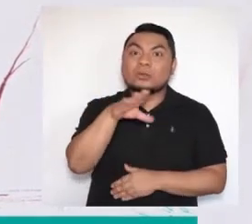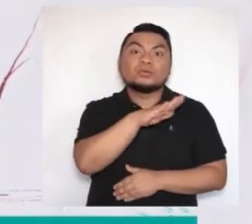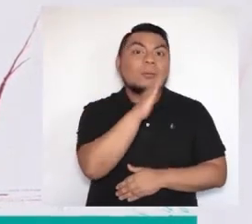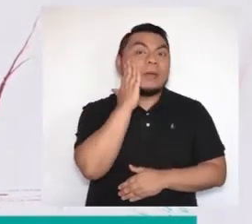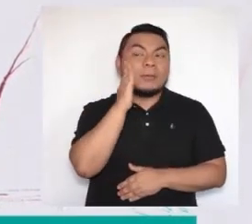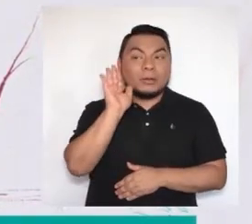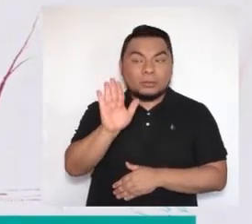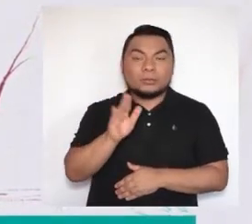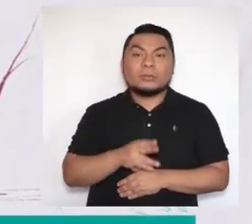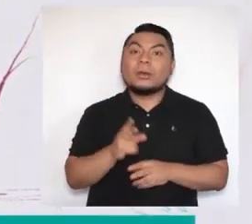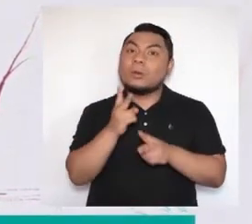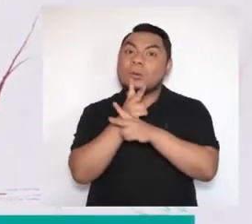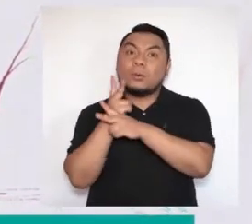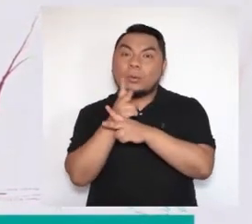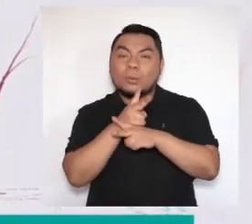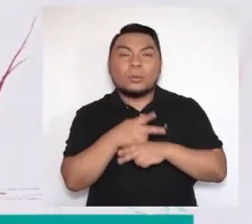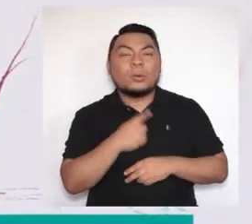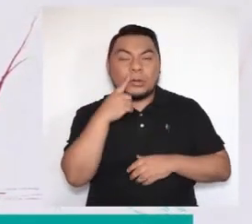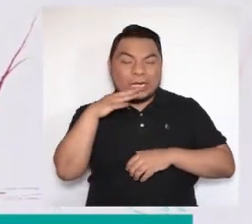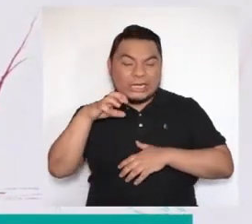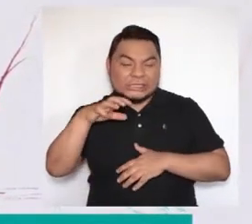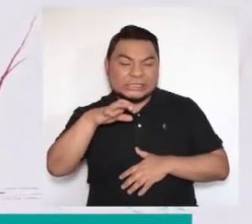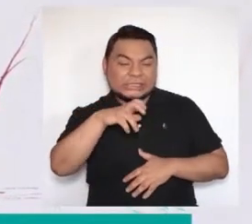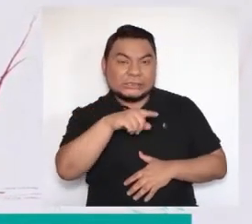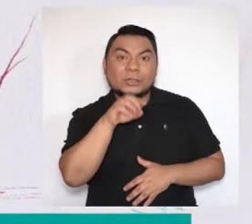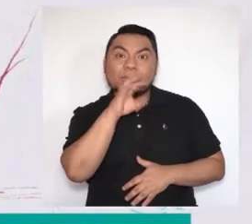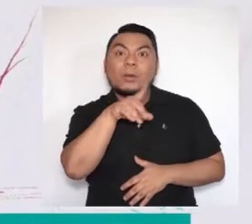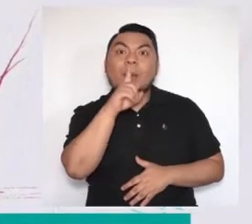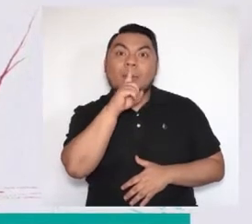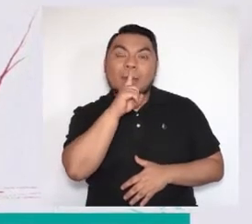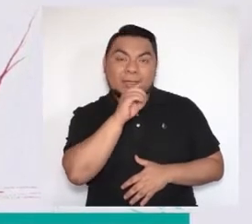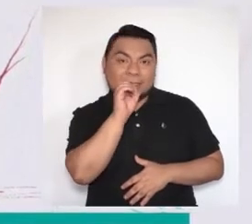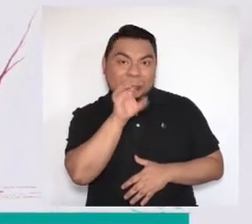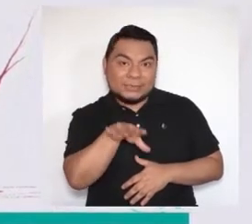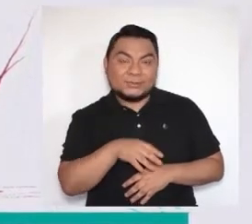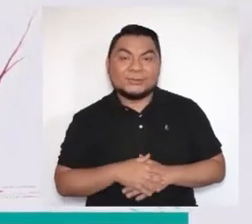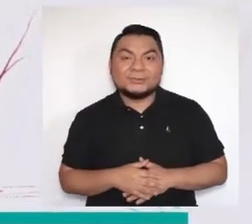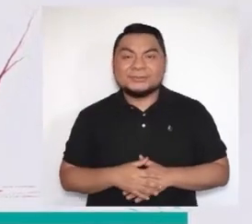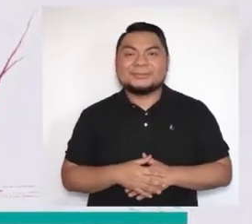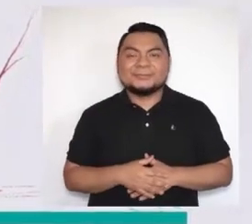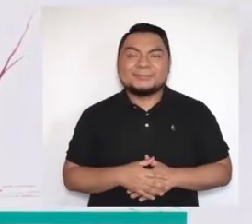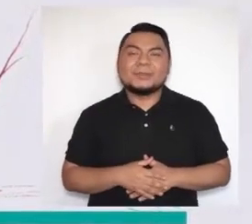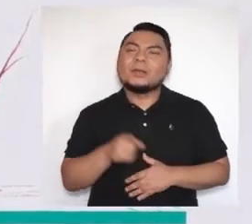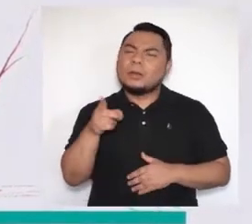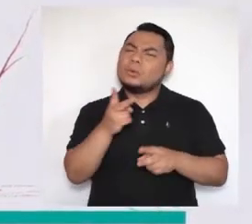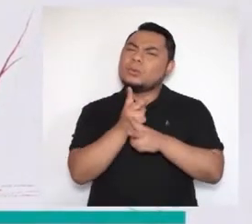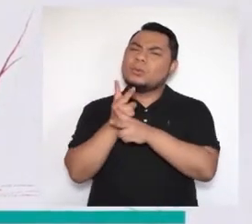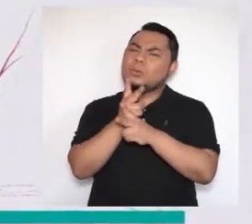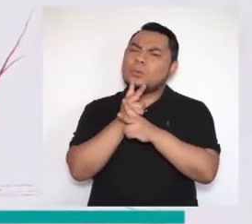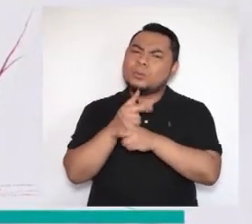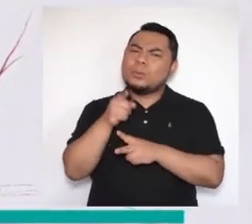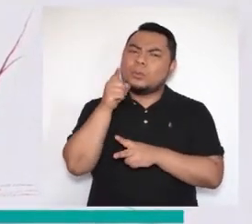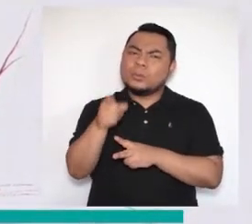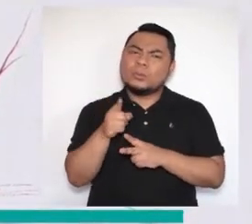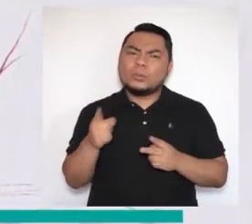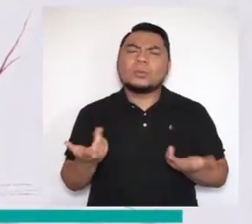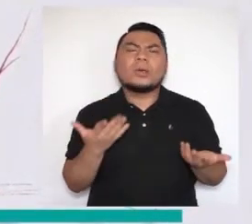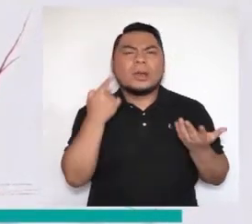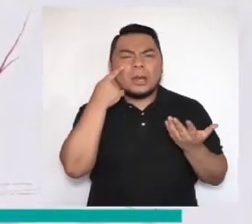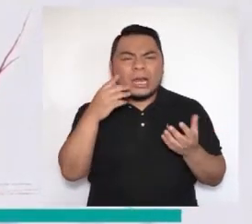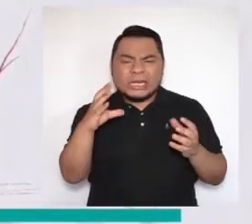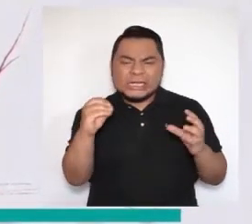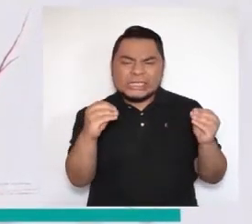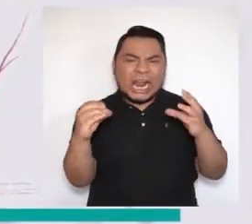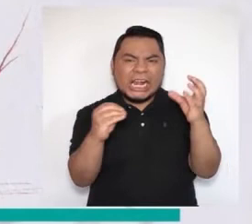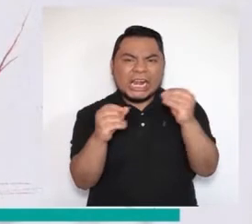mamá. Ten cuidado con las arañas, le dijo su papá. Ten cuidado con las